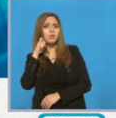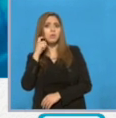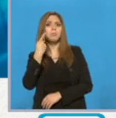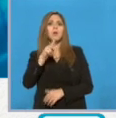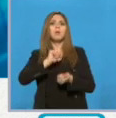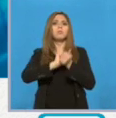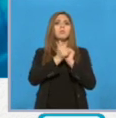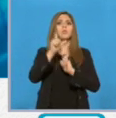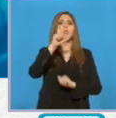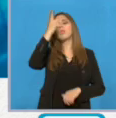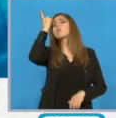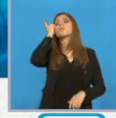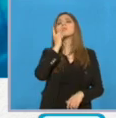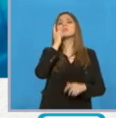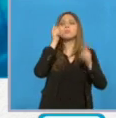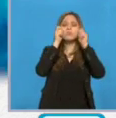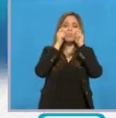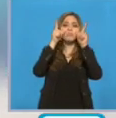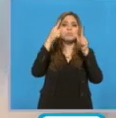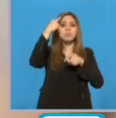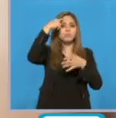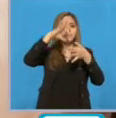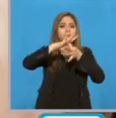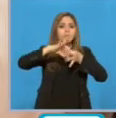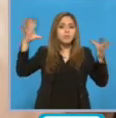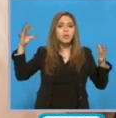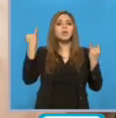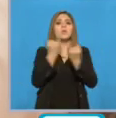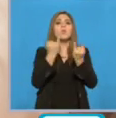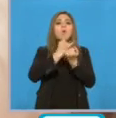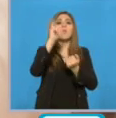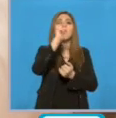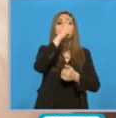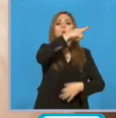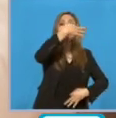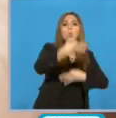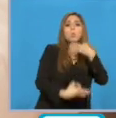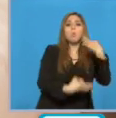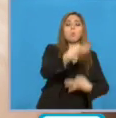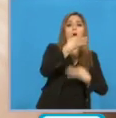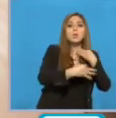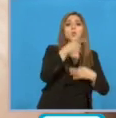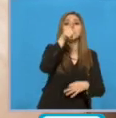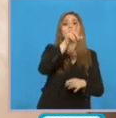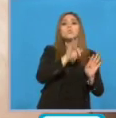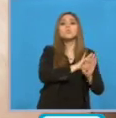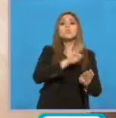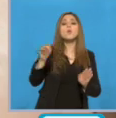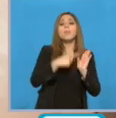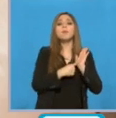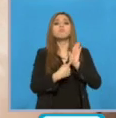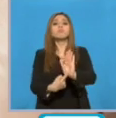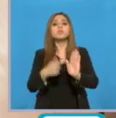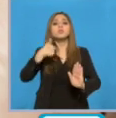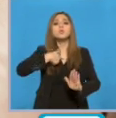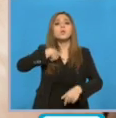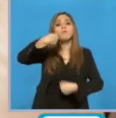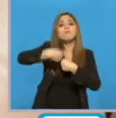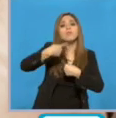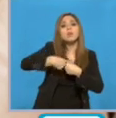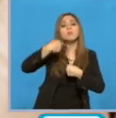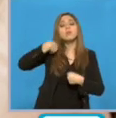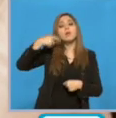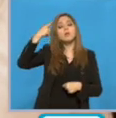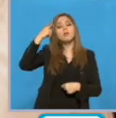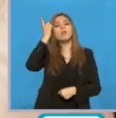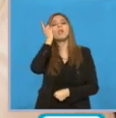se complica mucho en un caso de un juicio, por ejemplo, en el que cómo efectivamente determinas que la